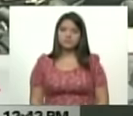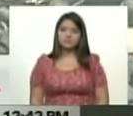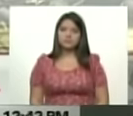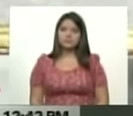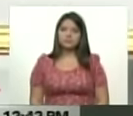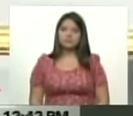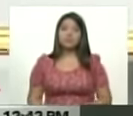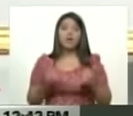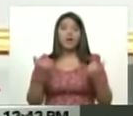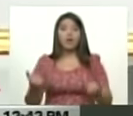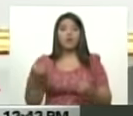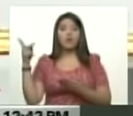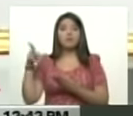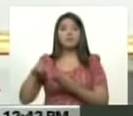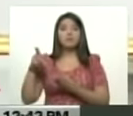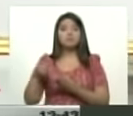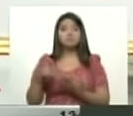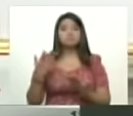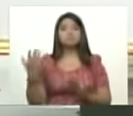Tiene la palabra